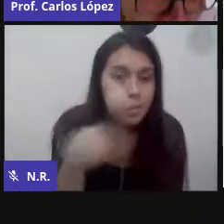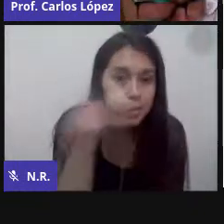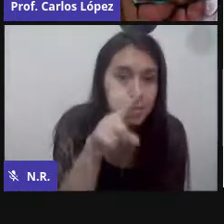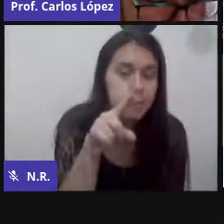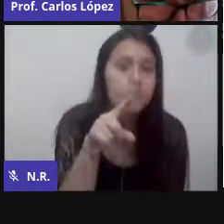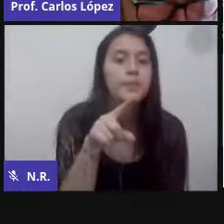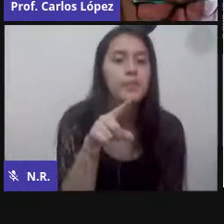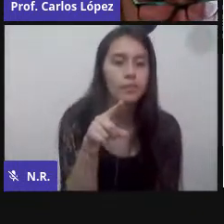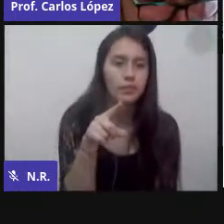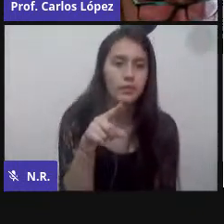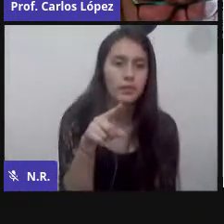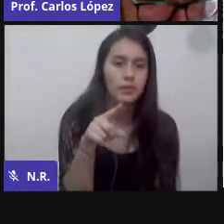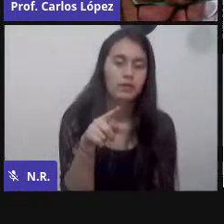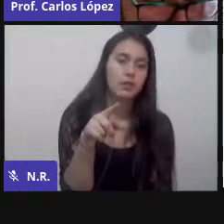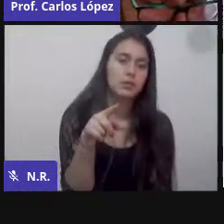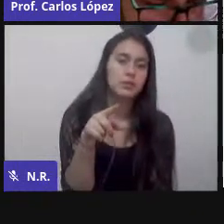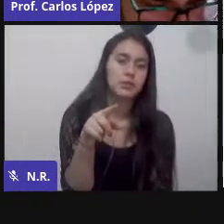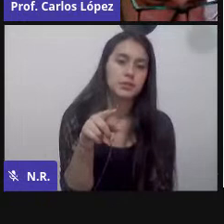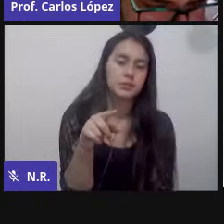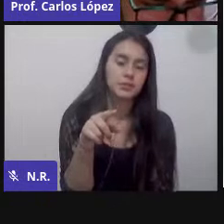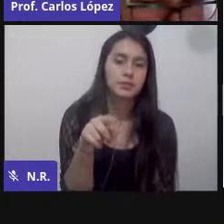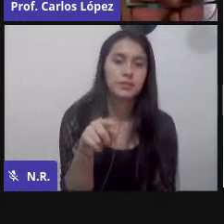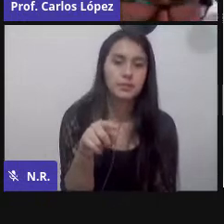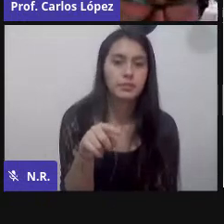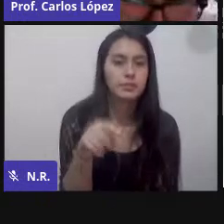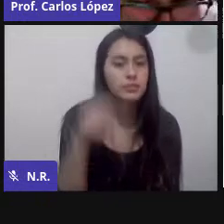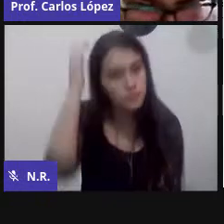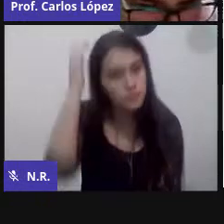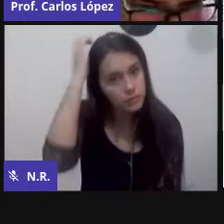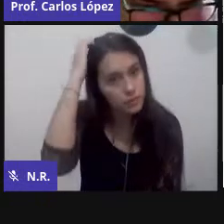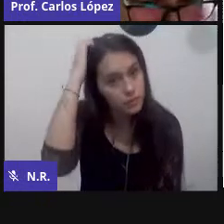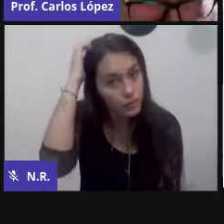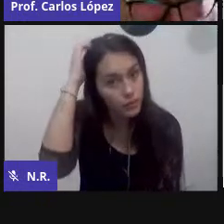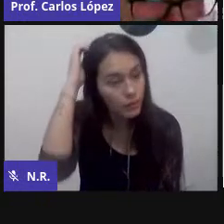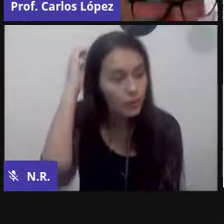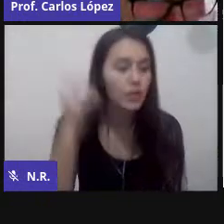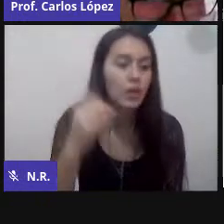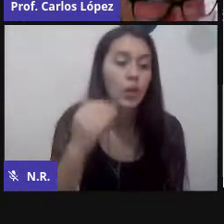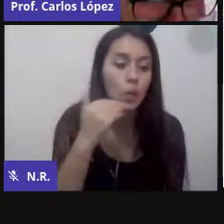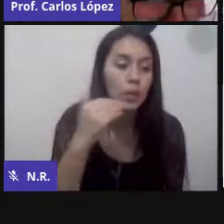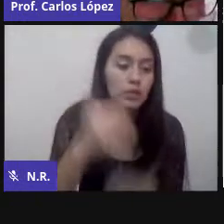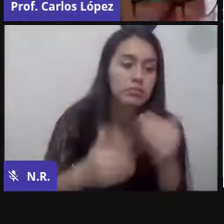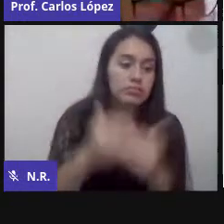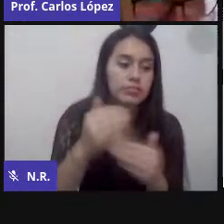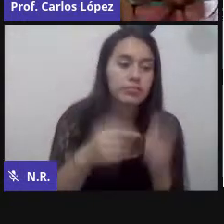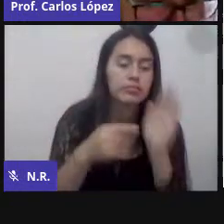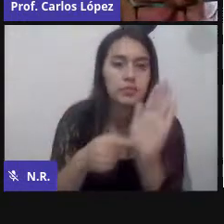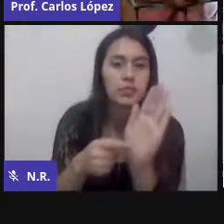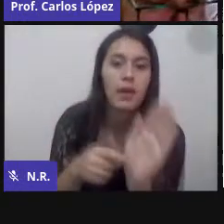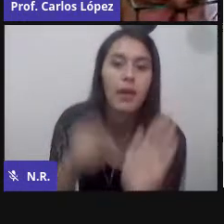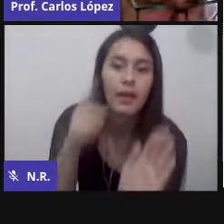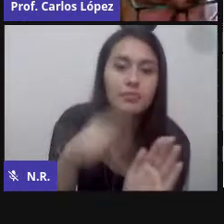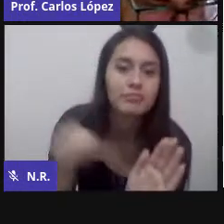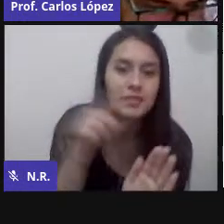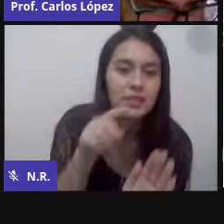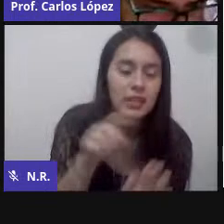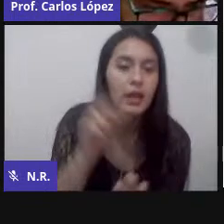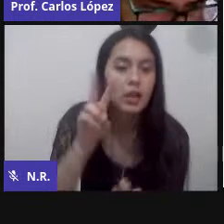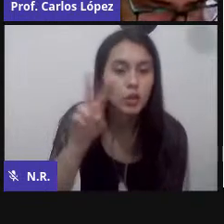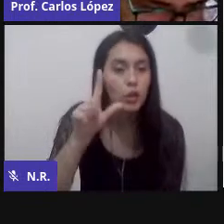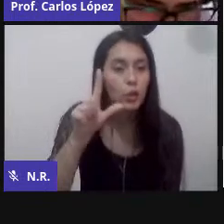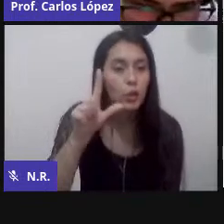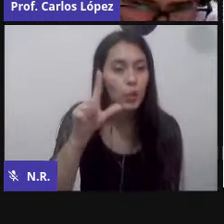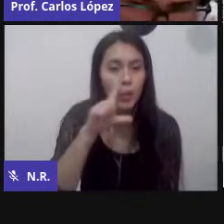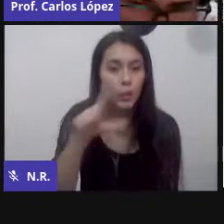Sí, sí está viendo. ¿Sí? Prueba de creación. ¿Para cuándo está listo? Mire, esperando Carlos Edmundo, pues, 2 de julio a las 4:50. Esto